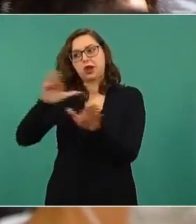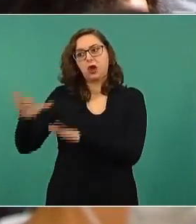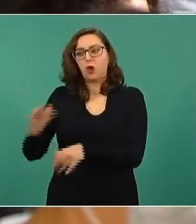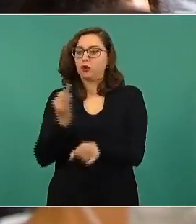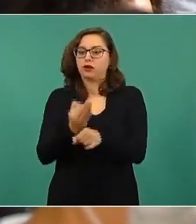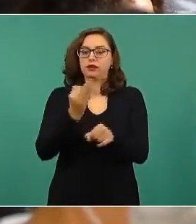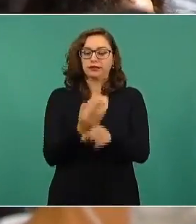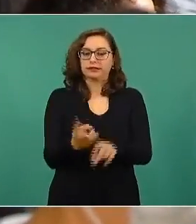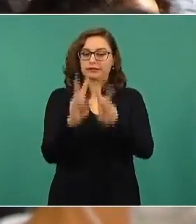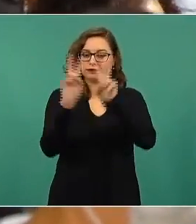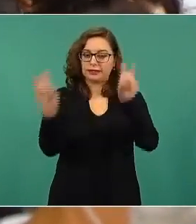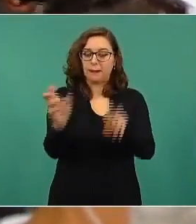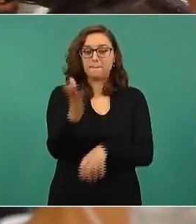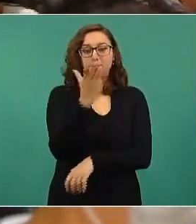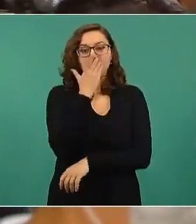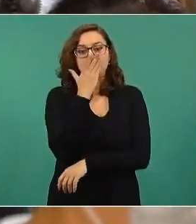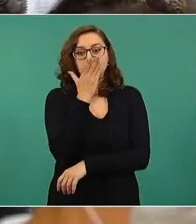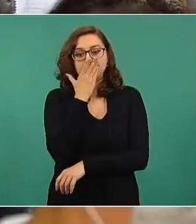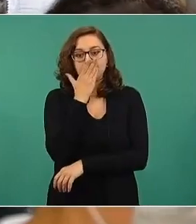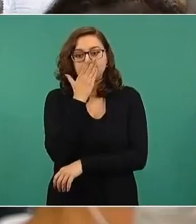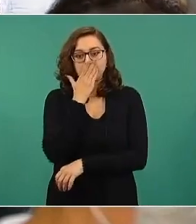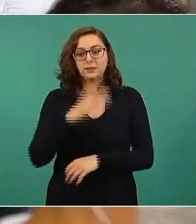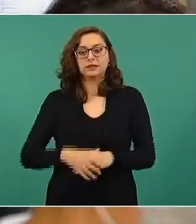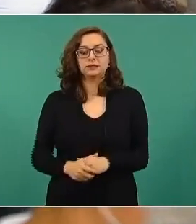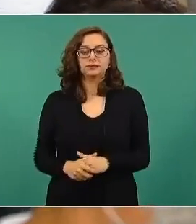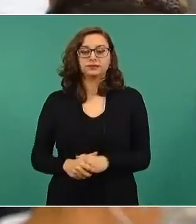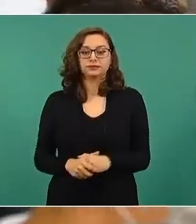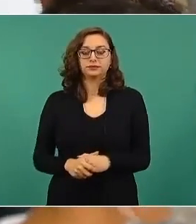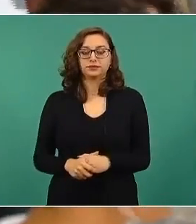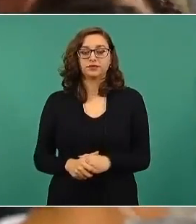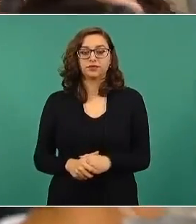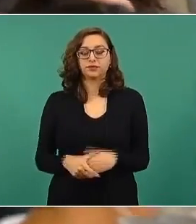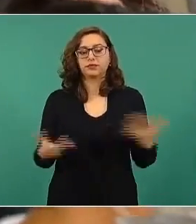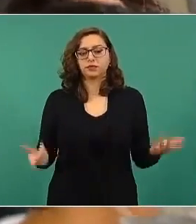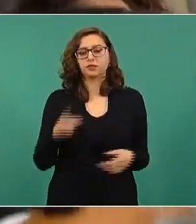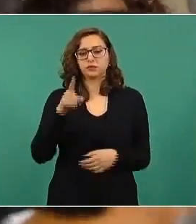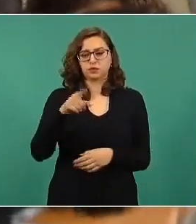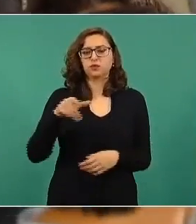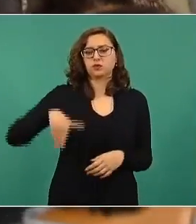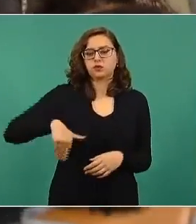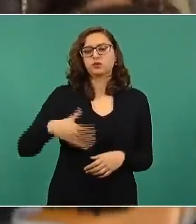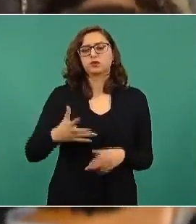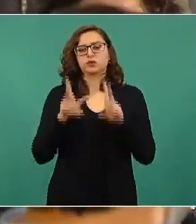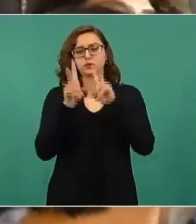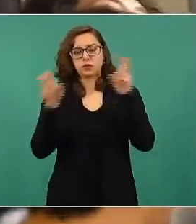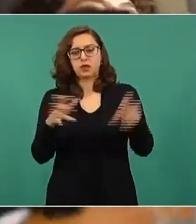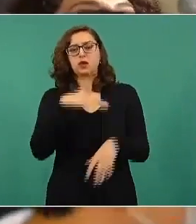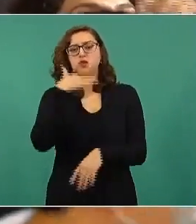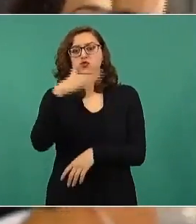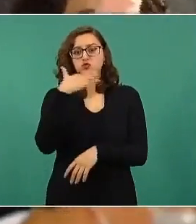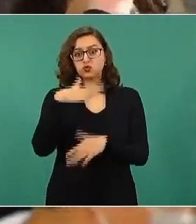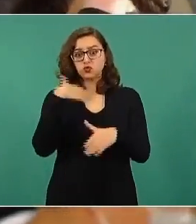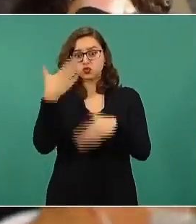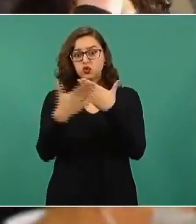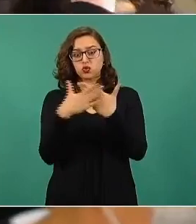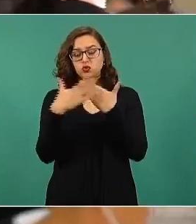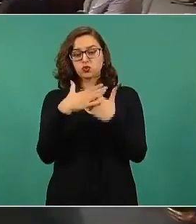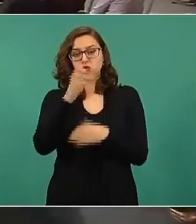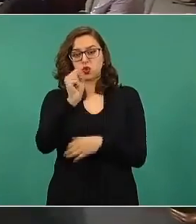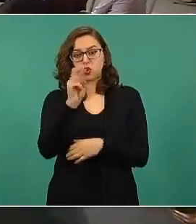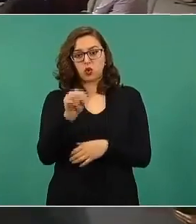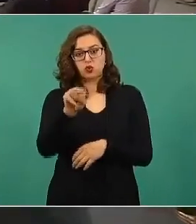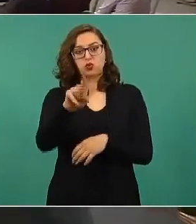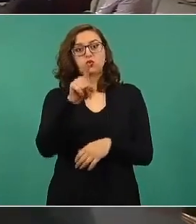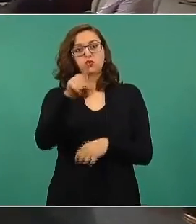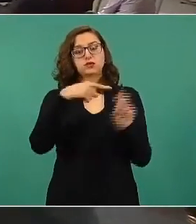Sonora. Usted ha estado hablando últimamente de la corrupción, de hecho mencionó que va a ir a la ONU a tratar este tema de corrupción, y